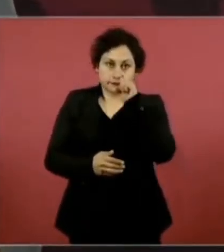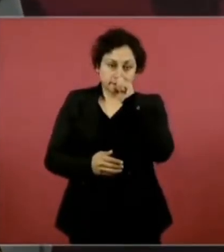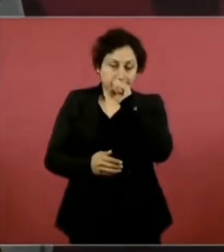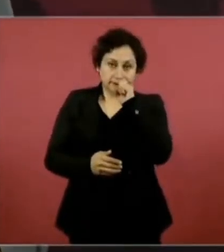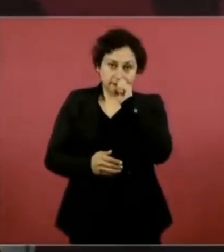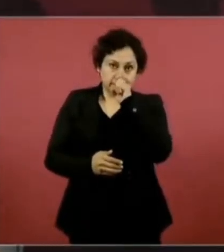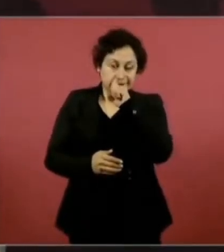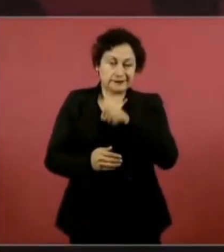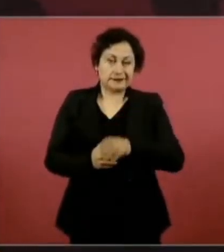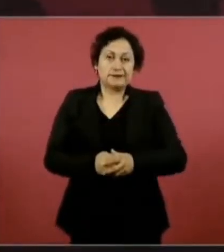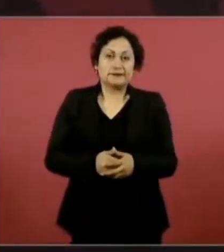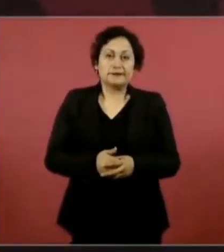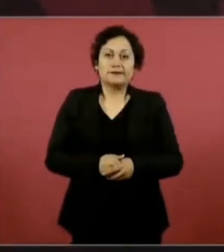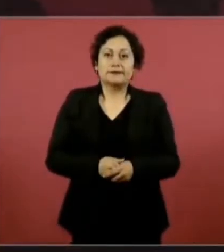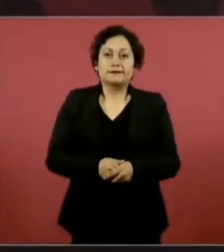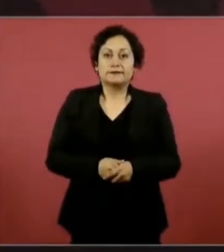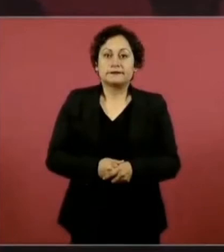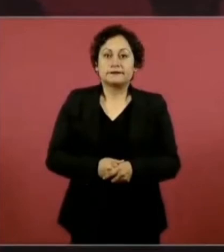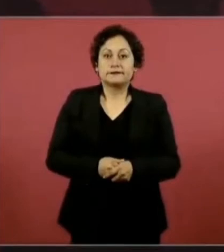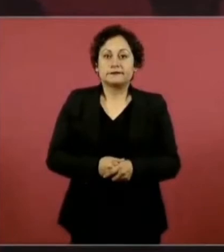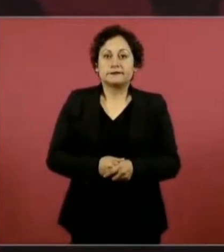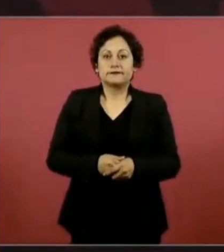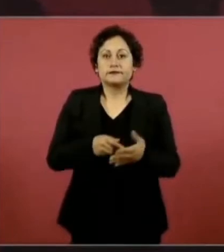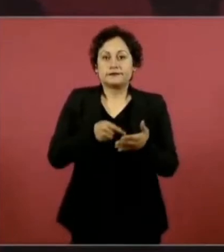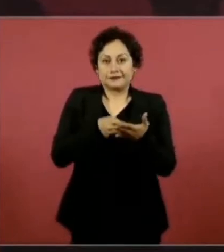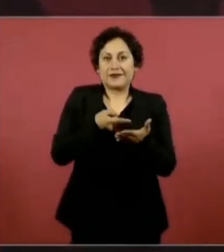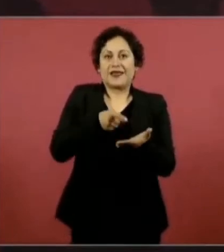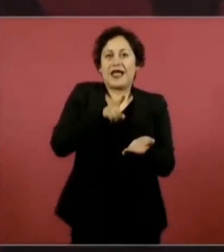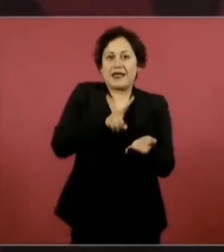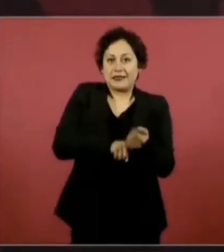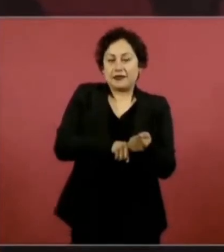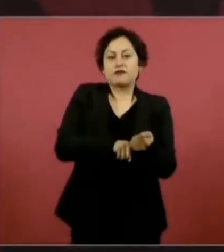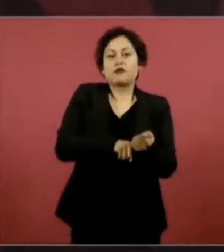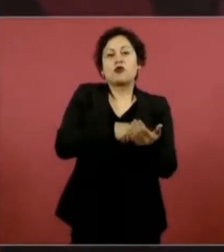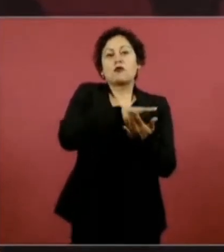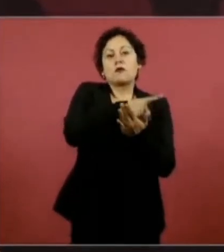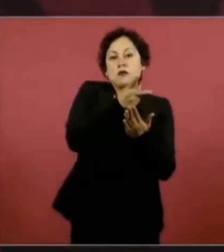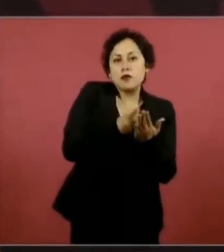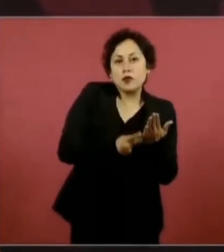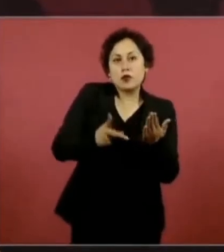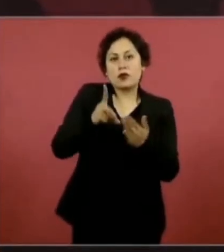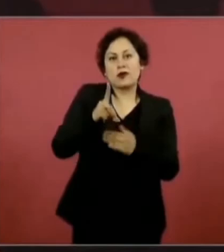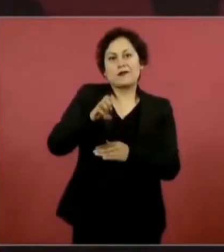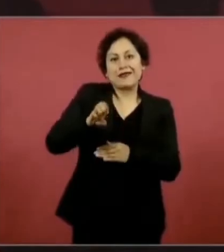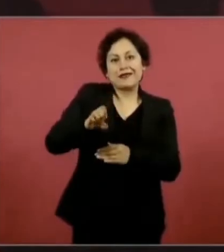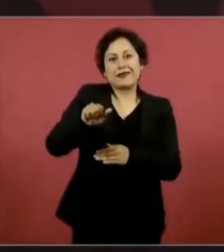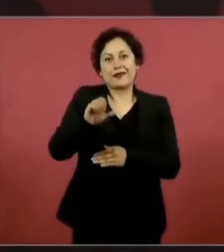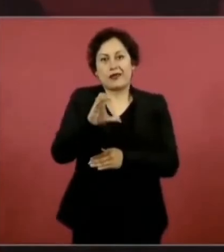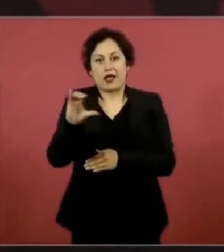En el programa de acción. Pues tampoco se ajustan a eso.